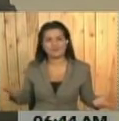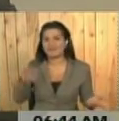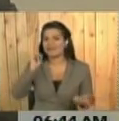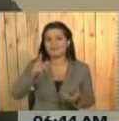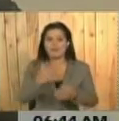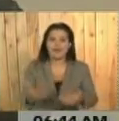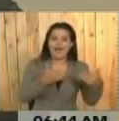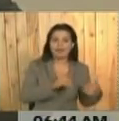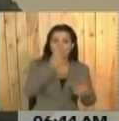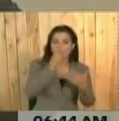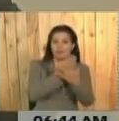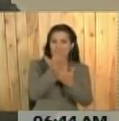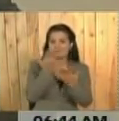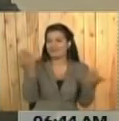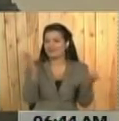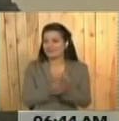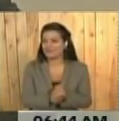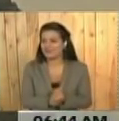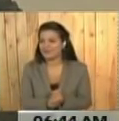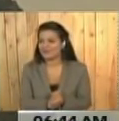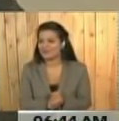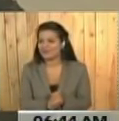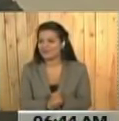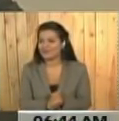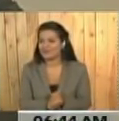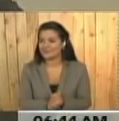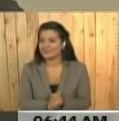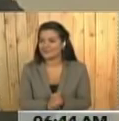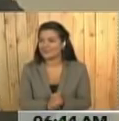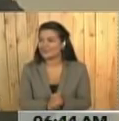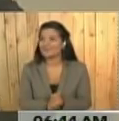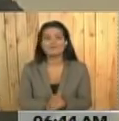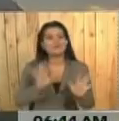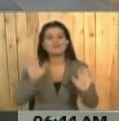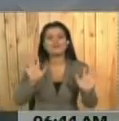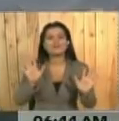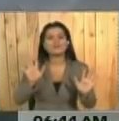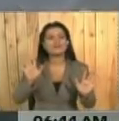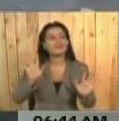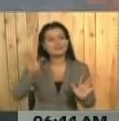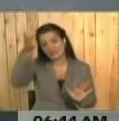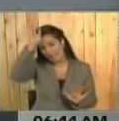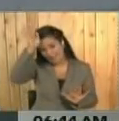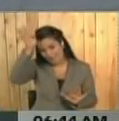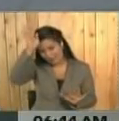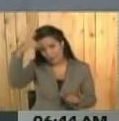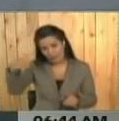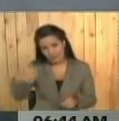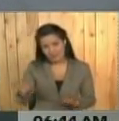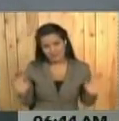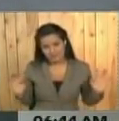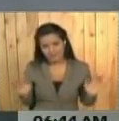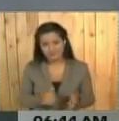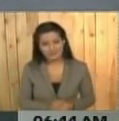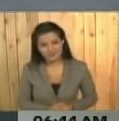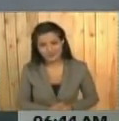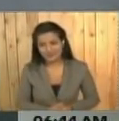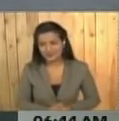de la mañana será nos pedían un masazo y pues ahí lo tenía no bueno el llamado al alerta No el alerta yo se lo